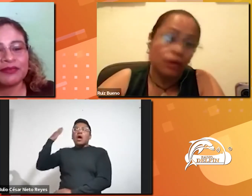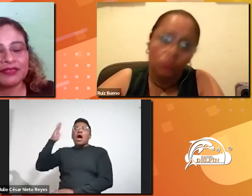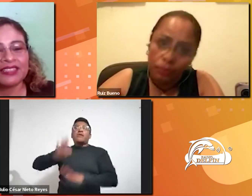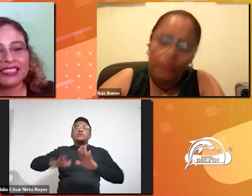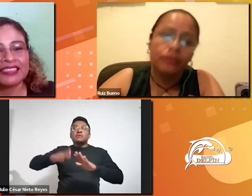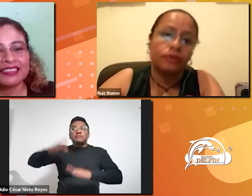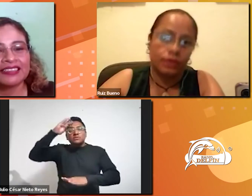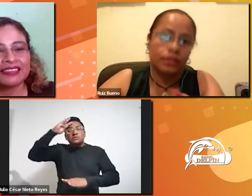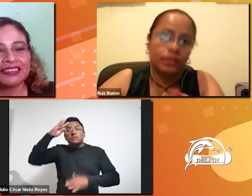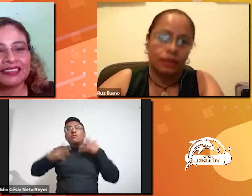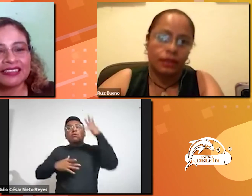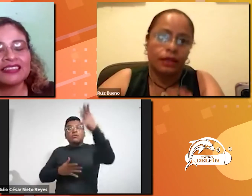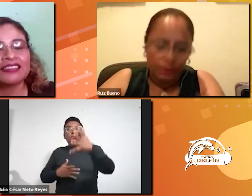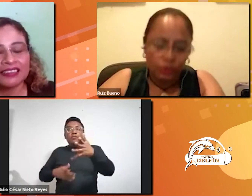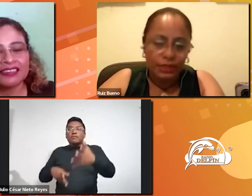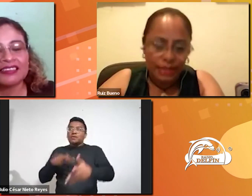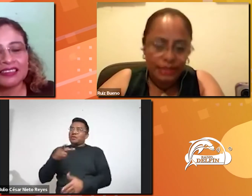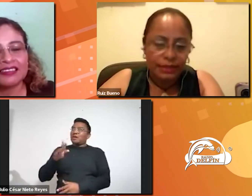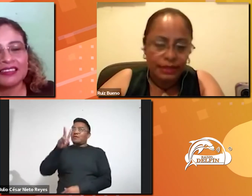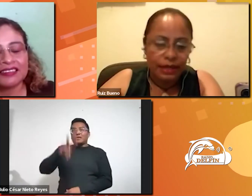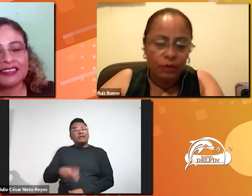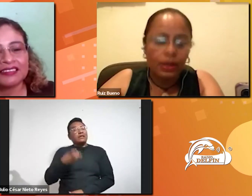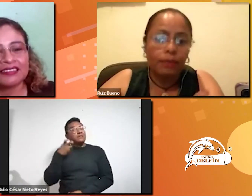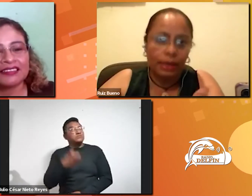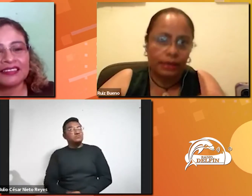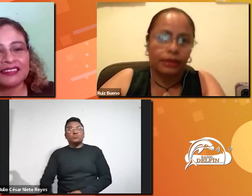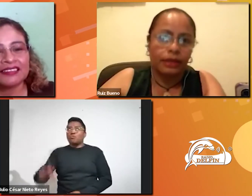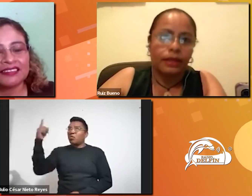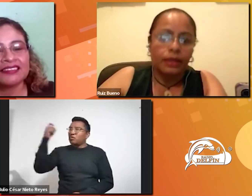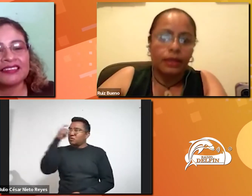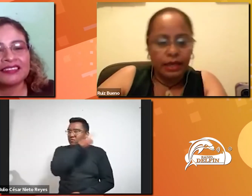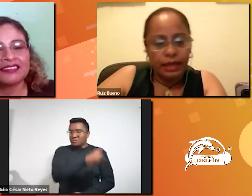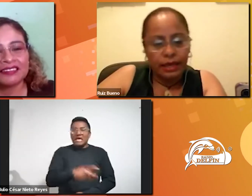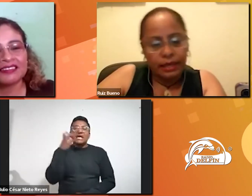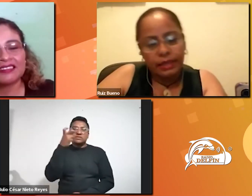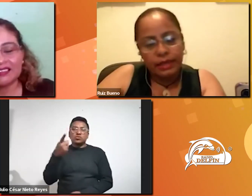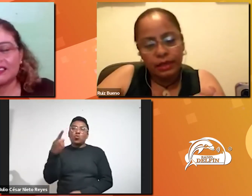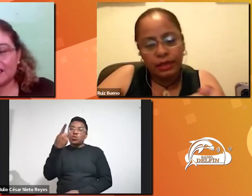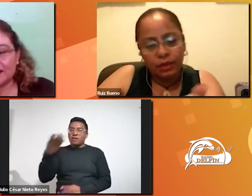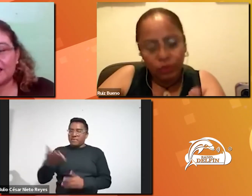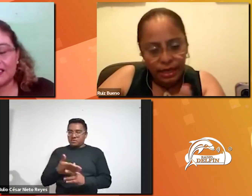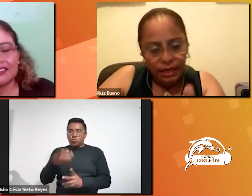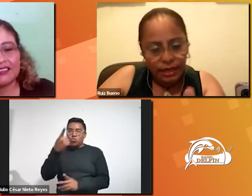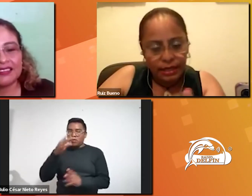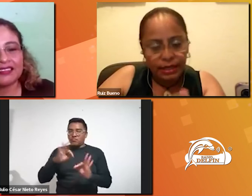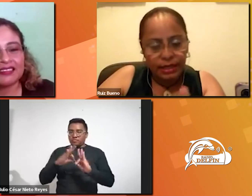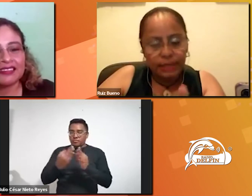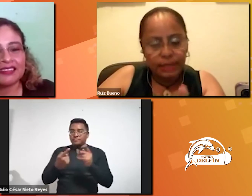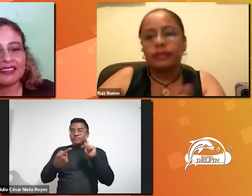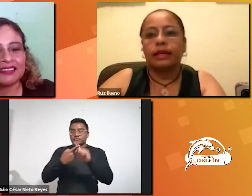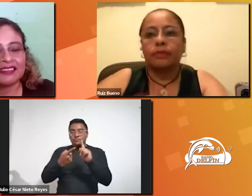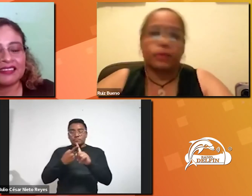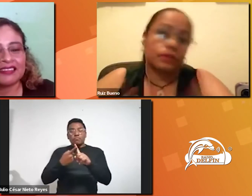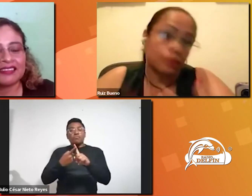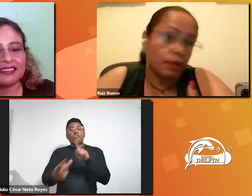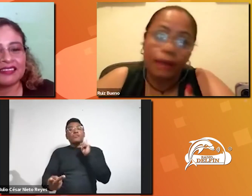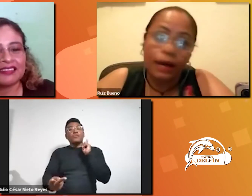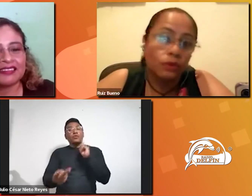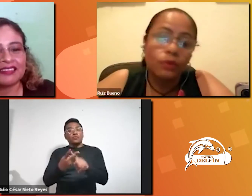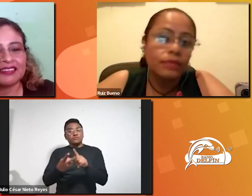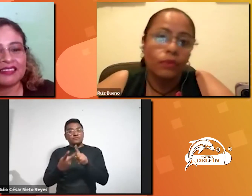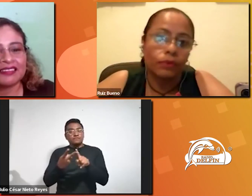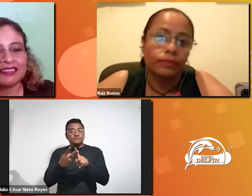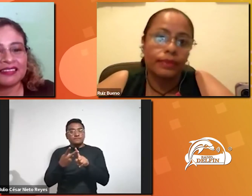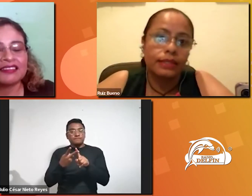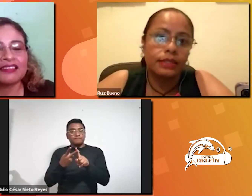¿no? Y es algo bien difícil. Entonces, esa sería una parte. Y otra, pues, trabajar